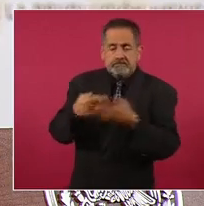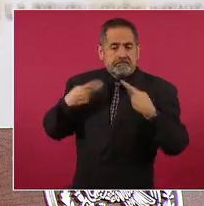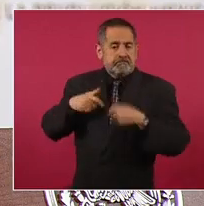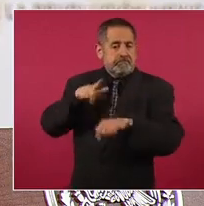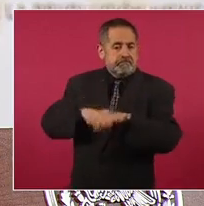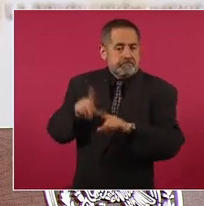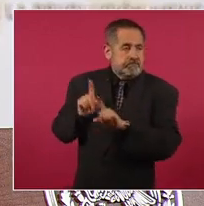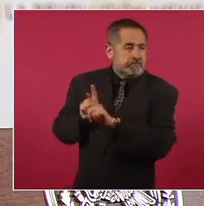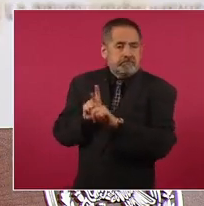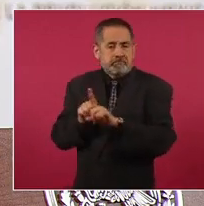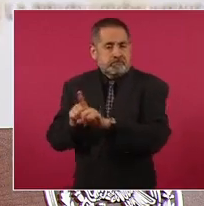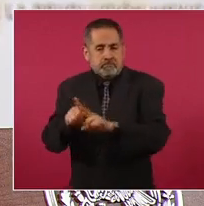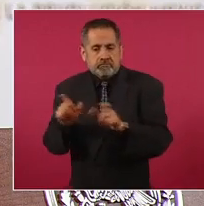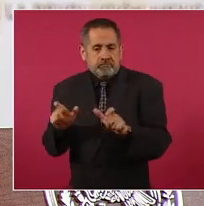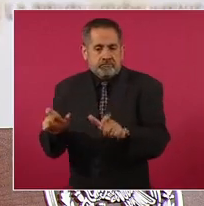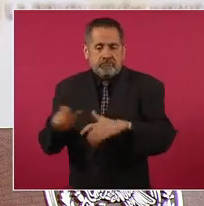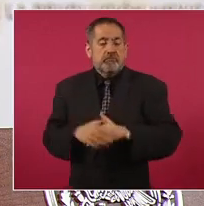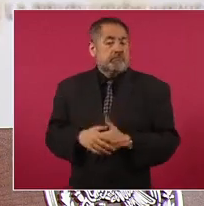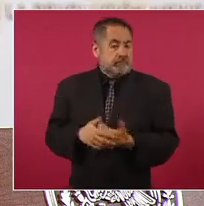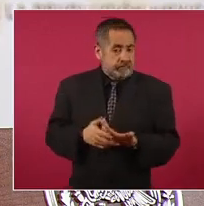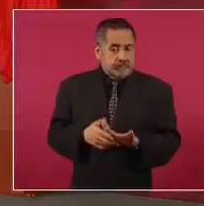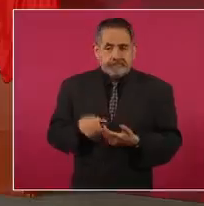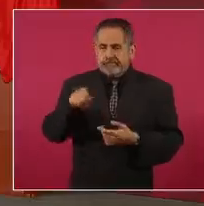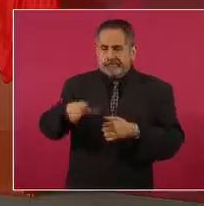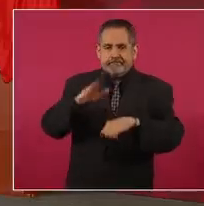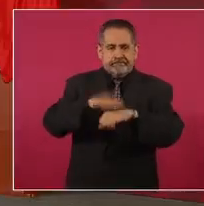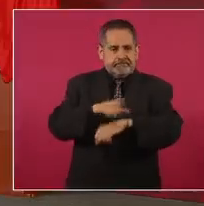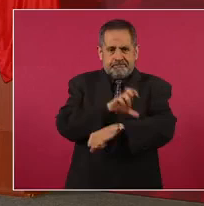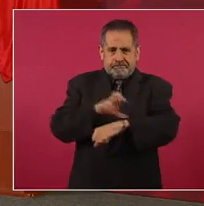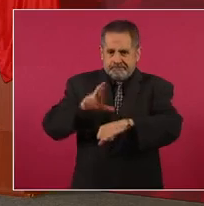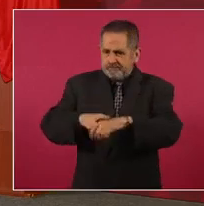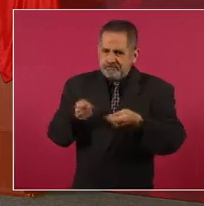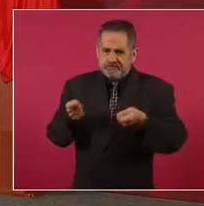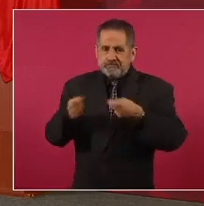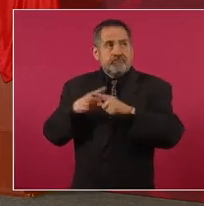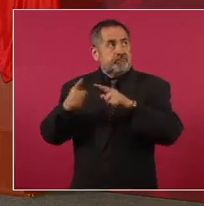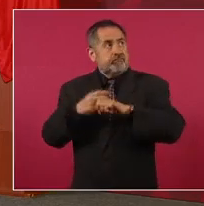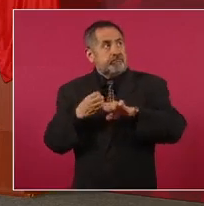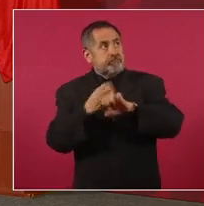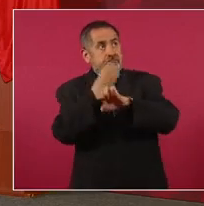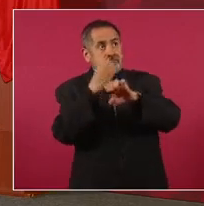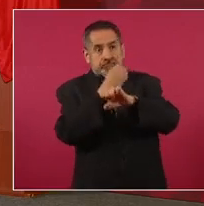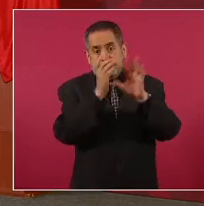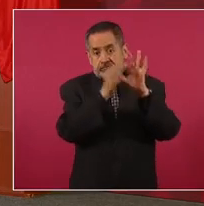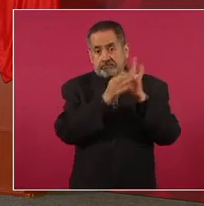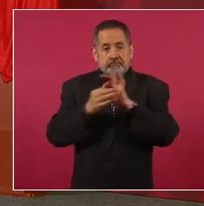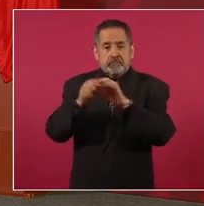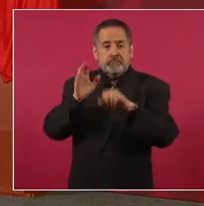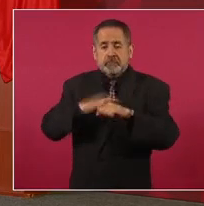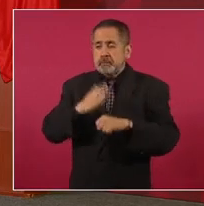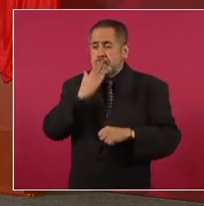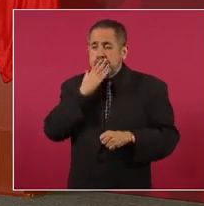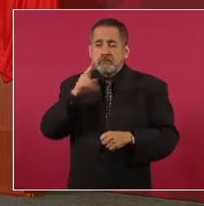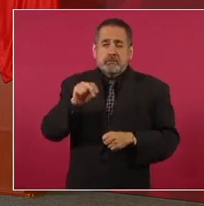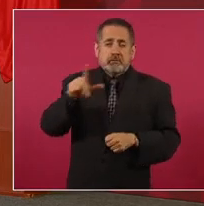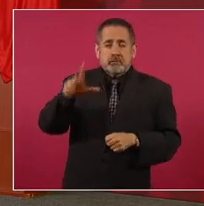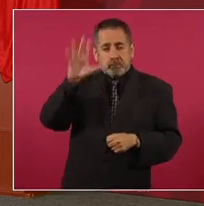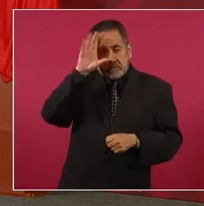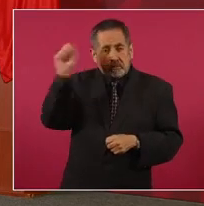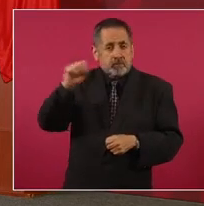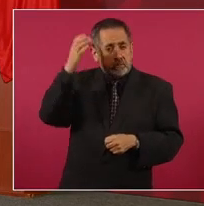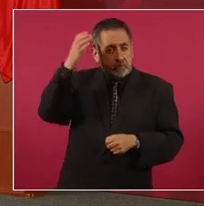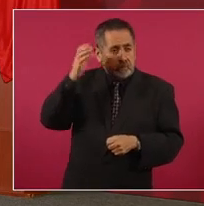personalizada. Se va fortaleciendo la coordinación con distintas entidades, particularmente con Sonora, Nuevo León, Morelos,